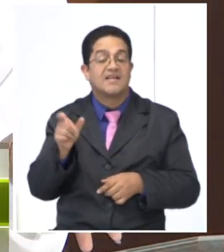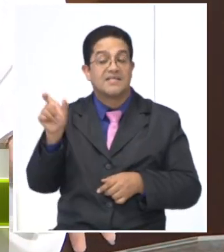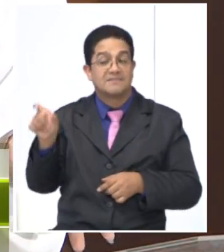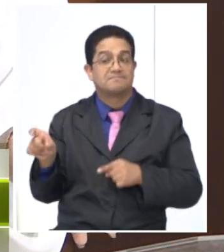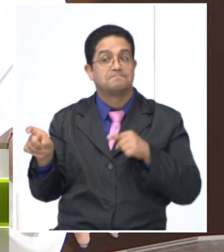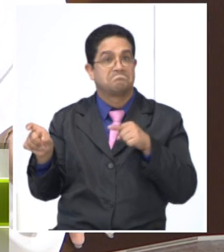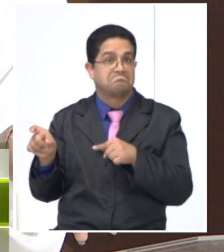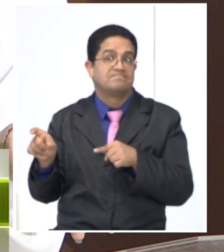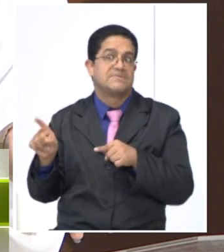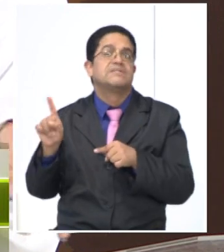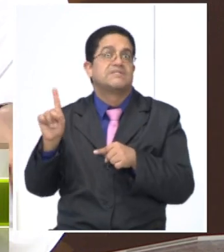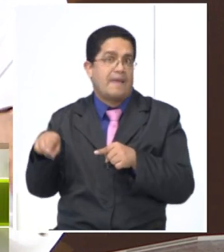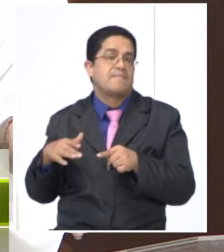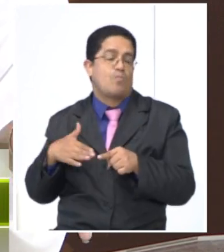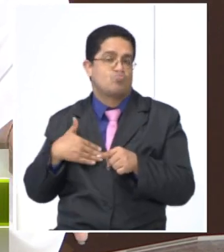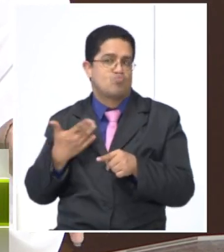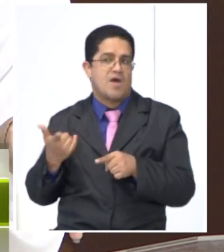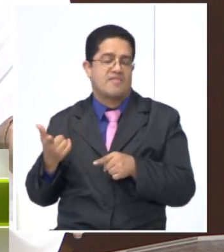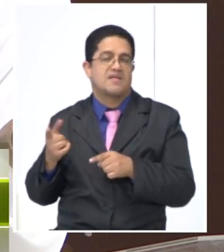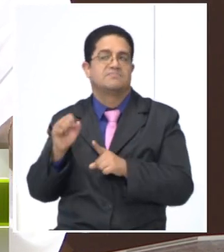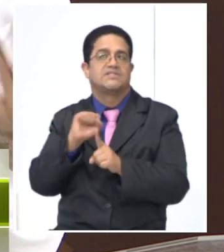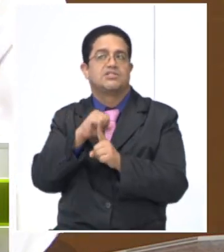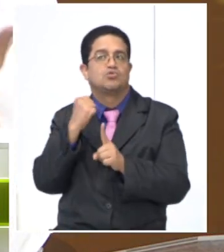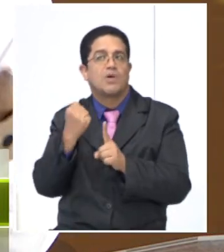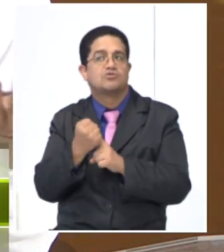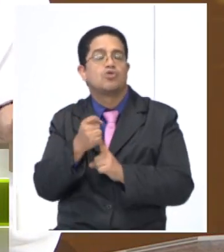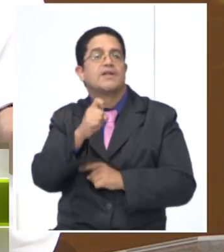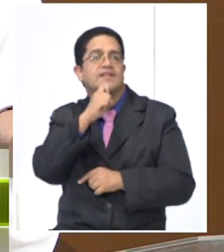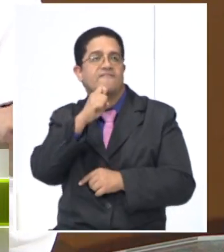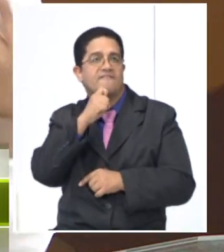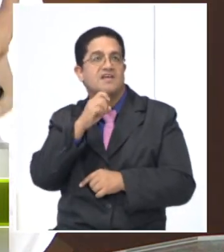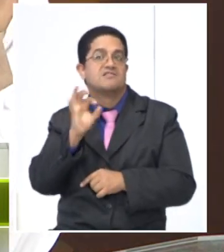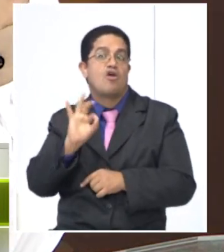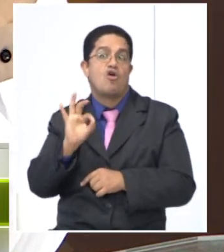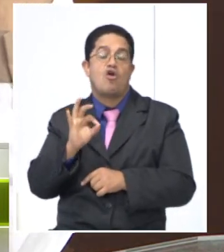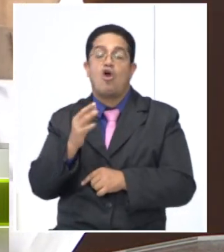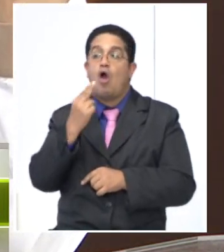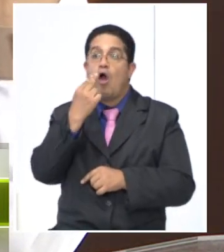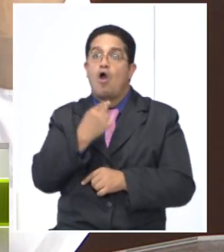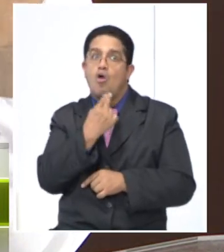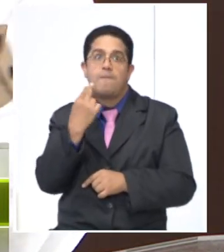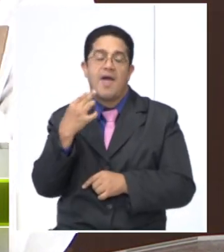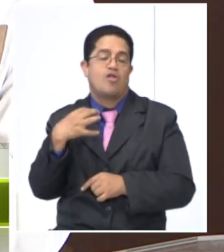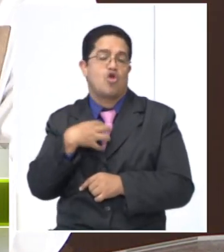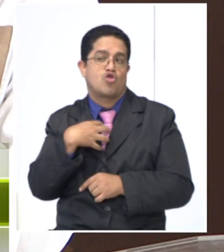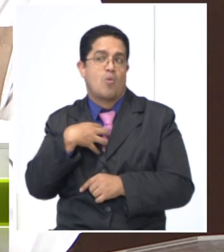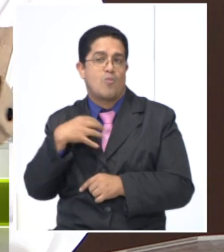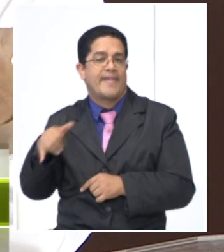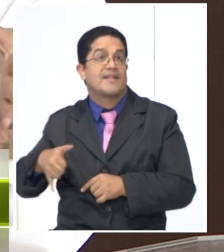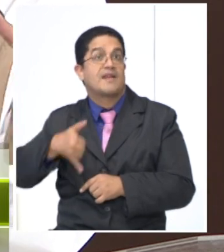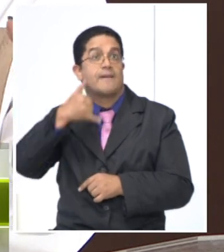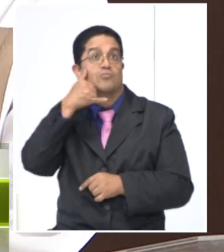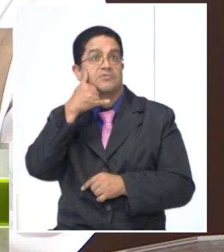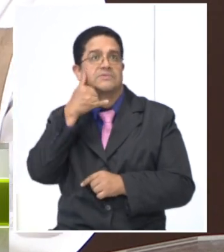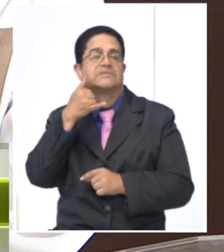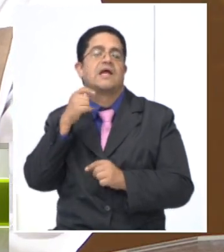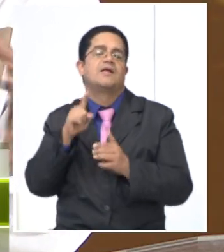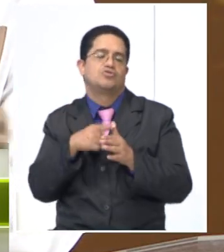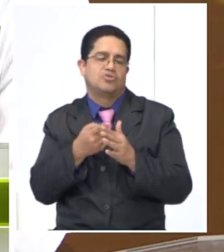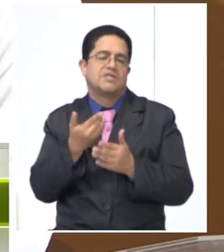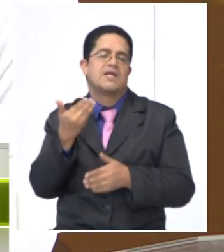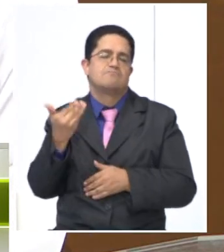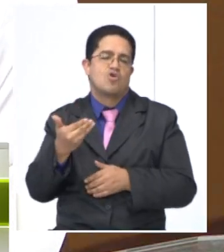en ese momento puede estar pasando por una situación no tan agradable o que esté simplemente ocupado y que no nos pueda atender. Por eso es importante diversificarlo,